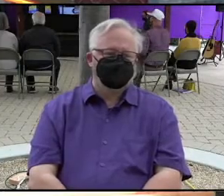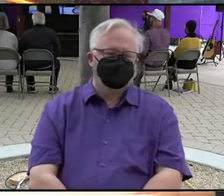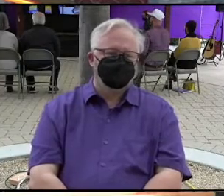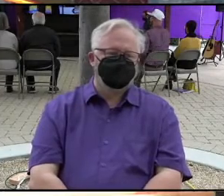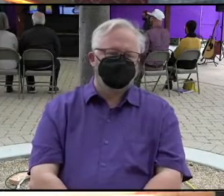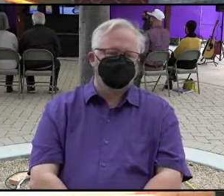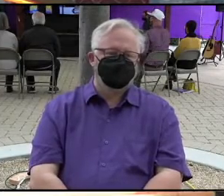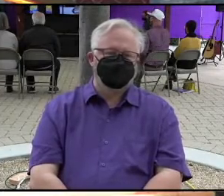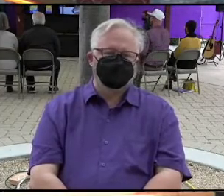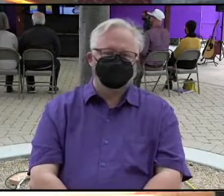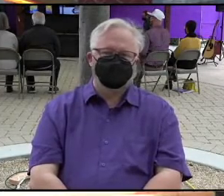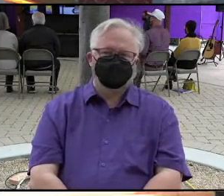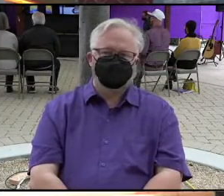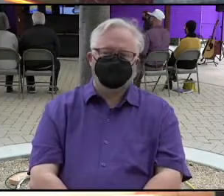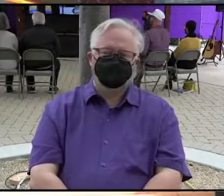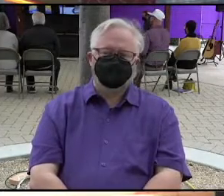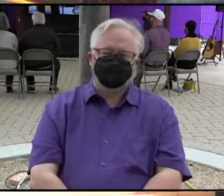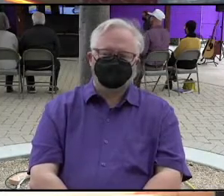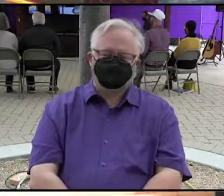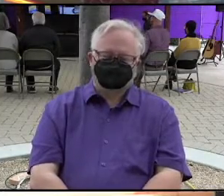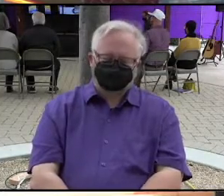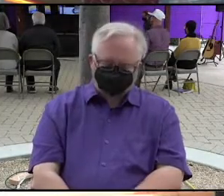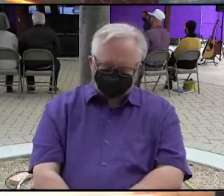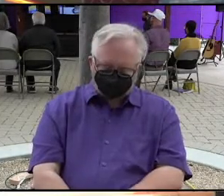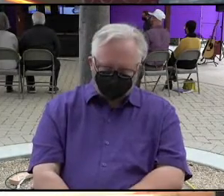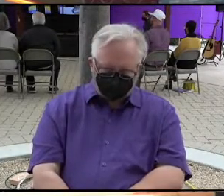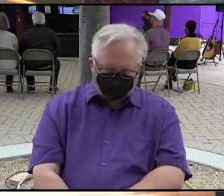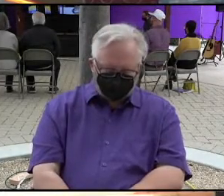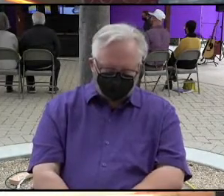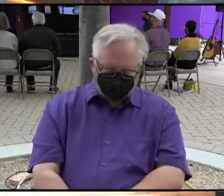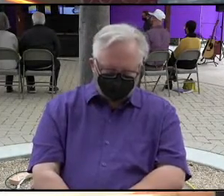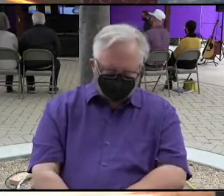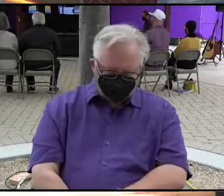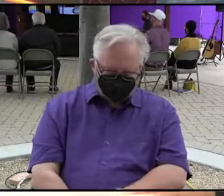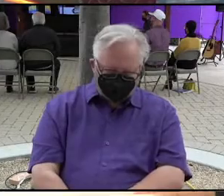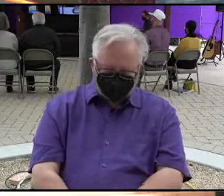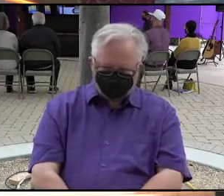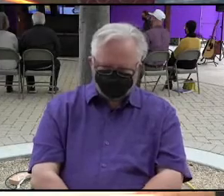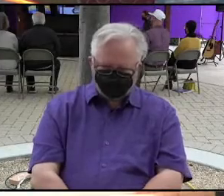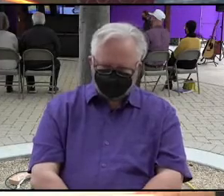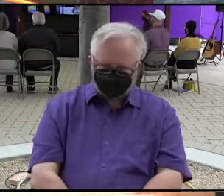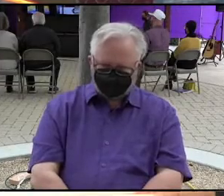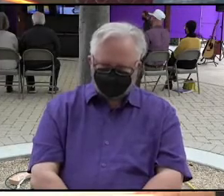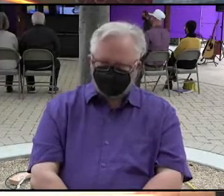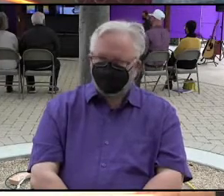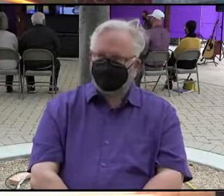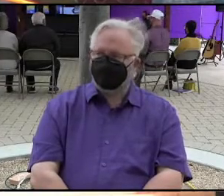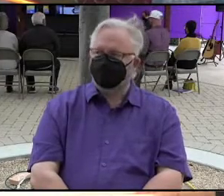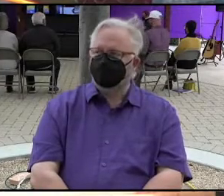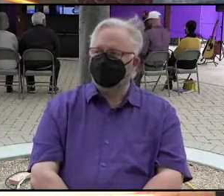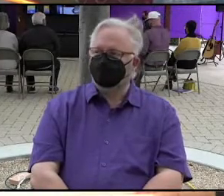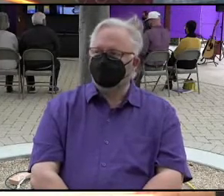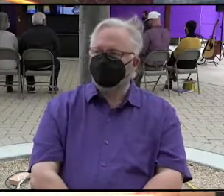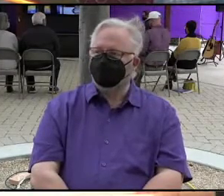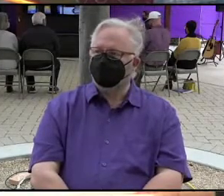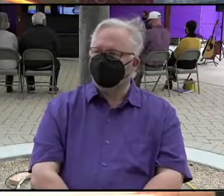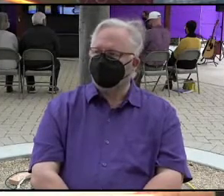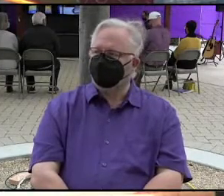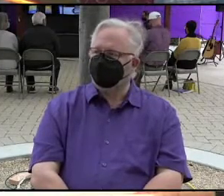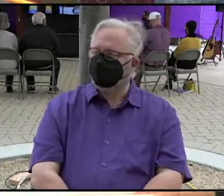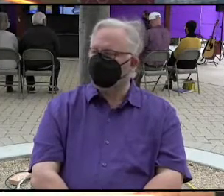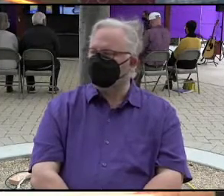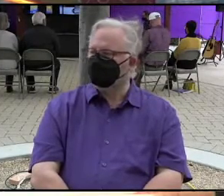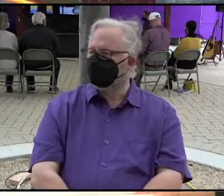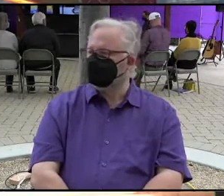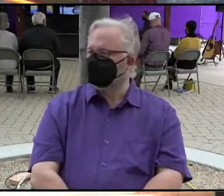para apoyar un aumento de medio centavo para impuestos de venta para mejorar los servicios regionales. Si quiere firmar,